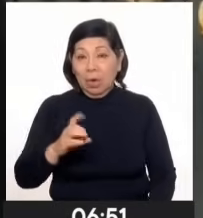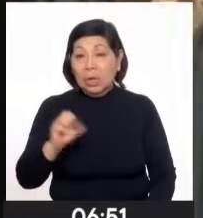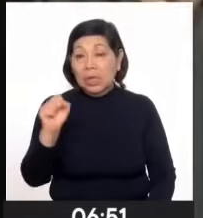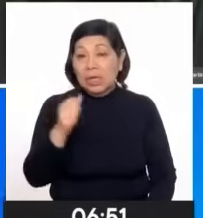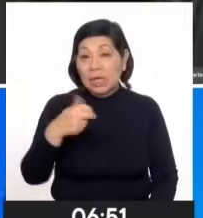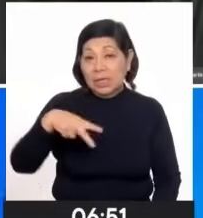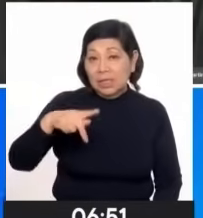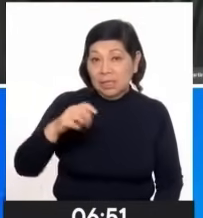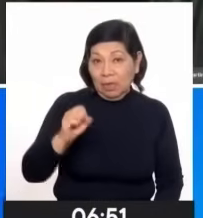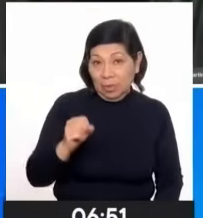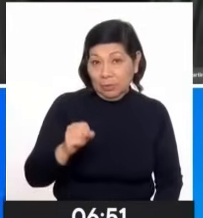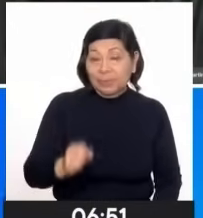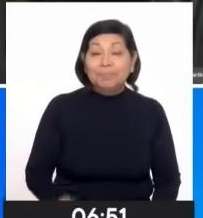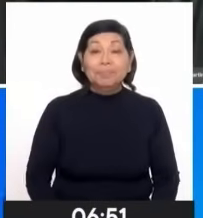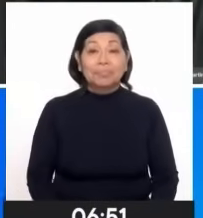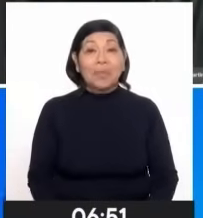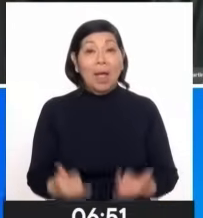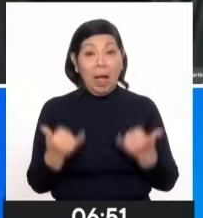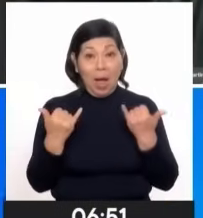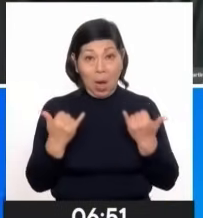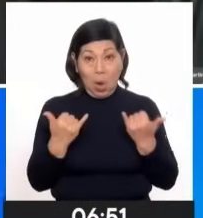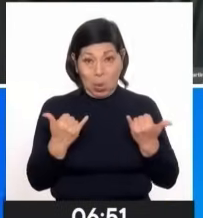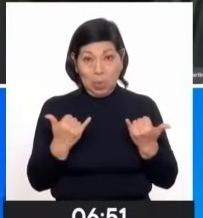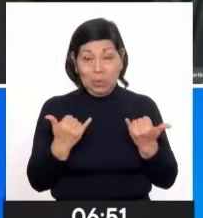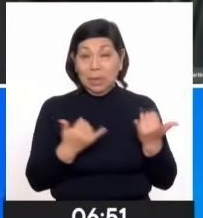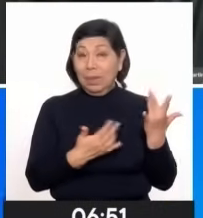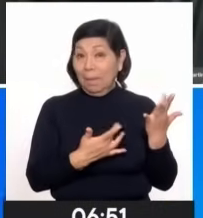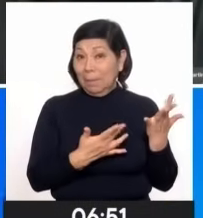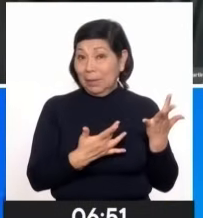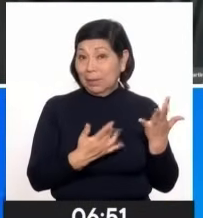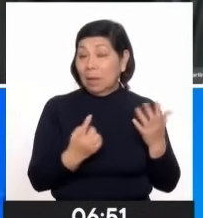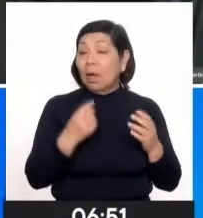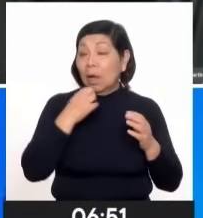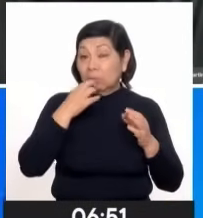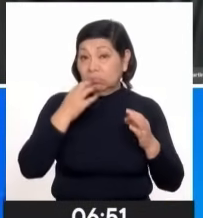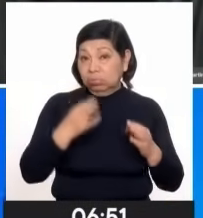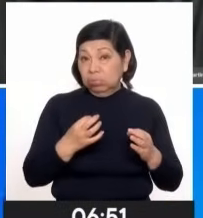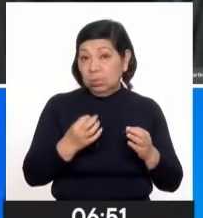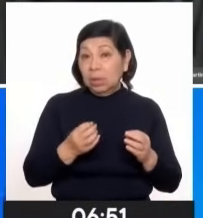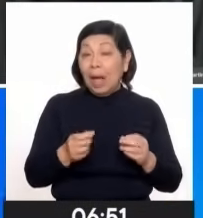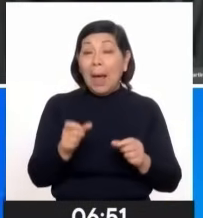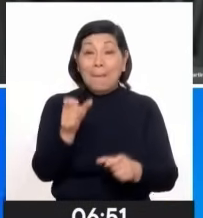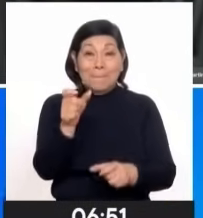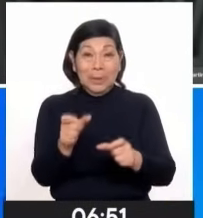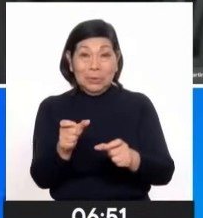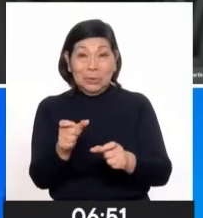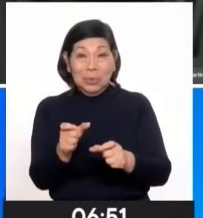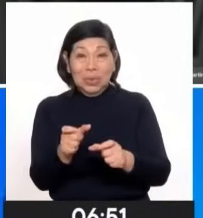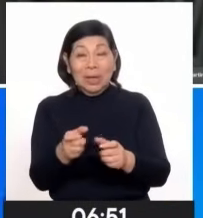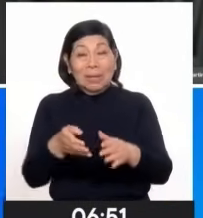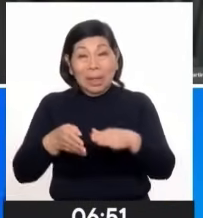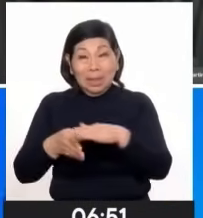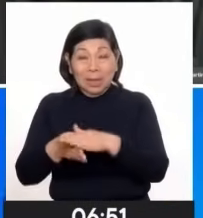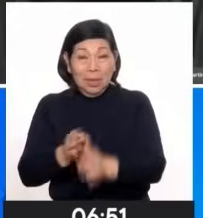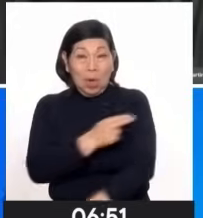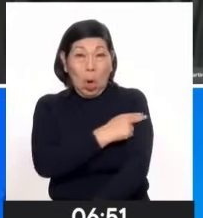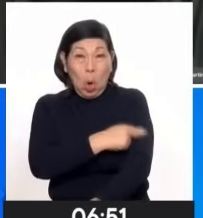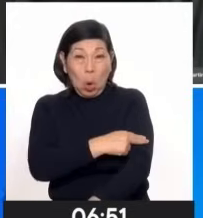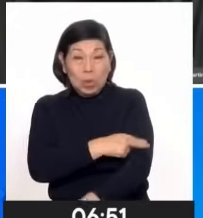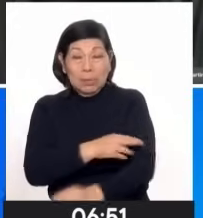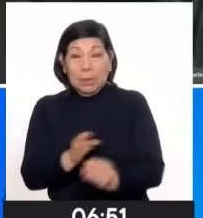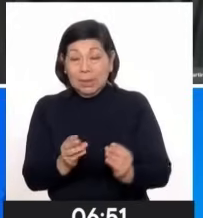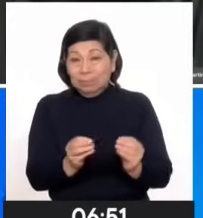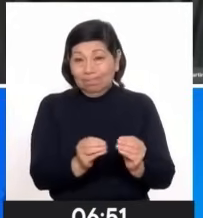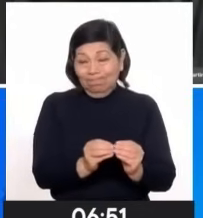estos alcances bueno el día de hoy eh estamos a la espera también que nos confirmen sobre el traslado de los heridos hacia la ciudad del cusco